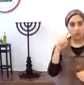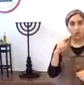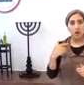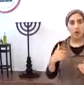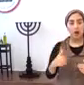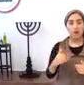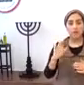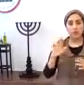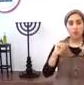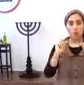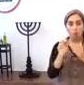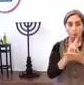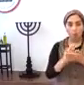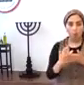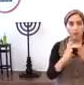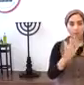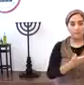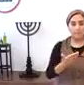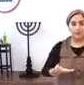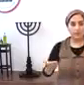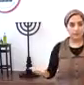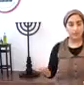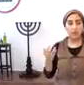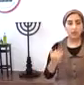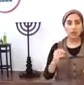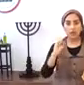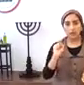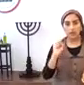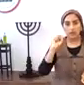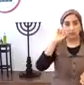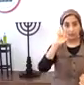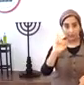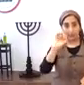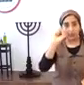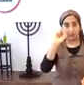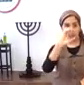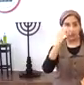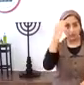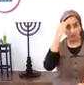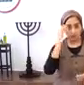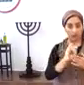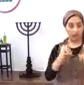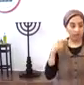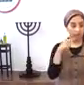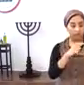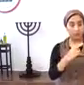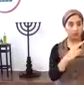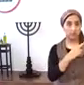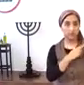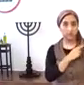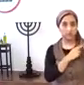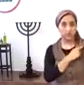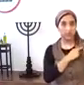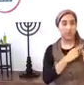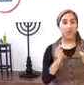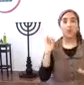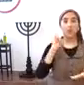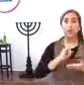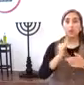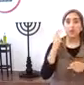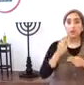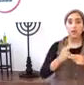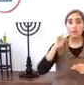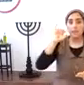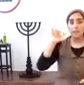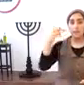para llevar sus benditos planes. Ahora, Isaac sabía que su misión era